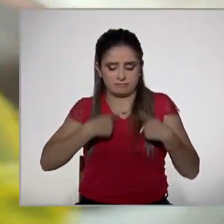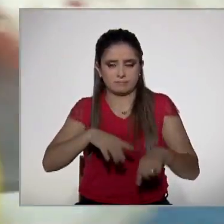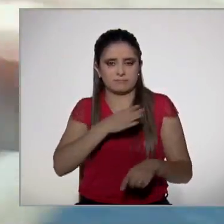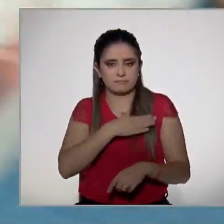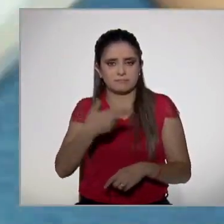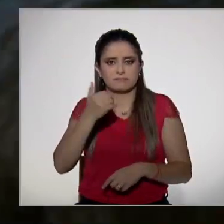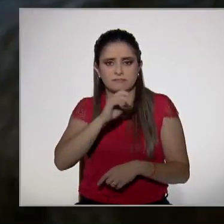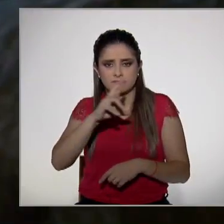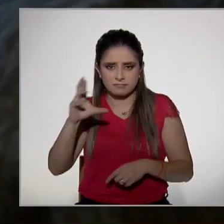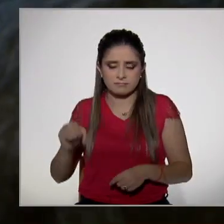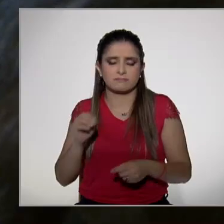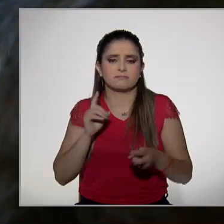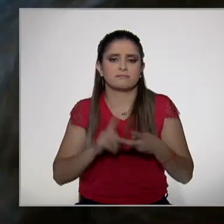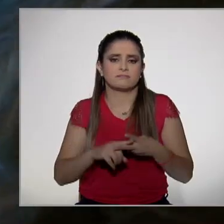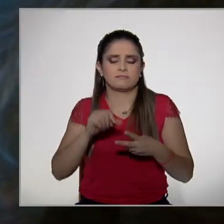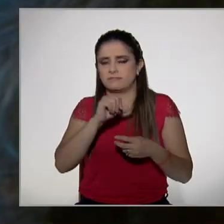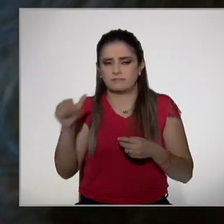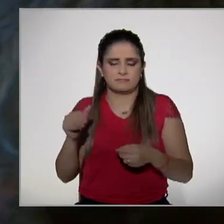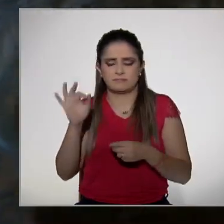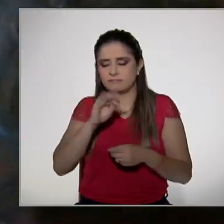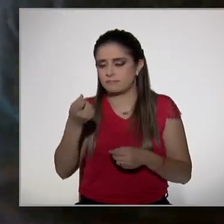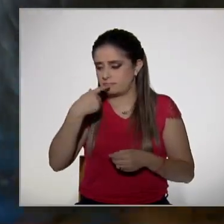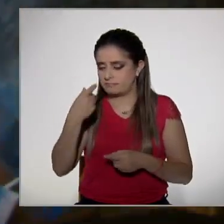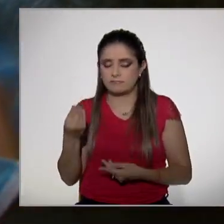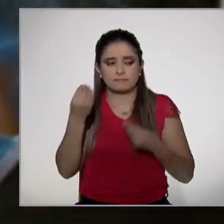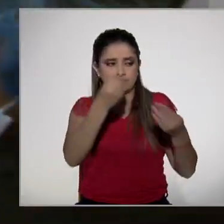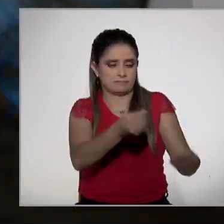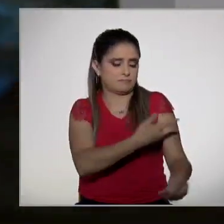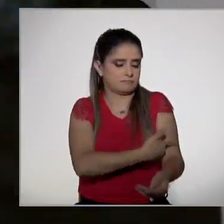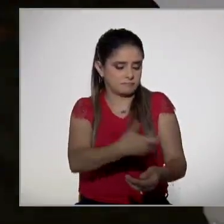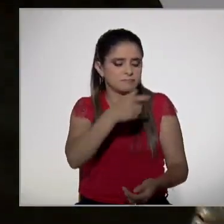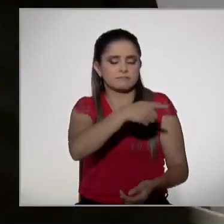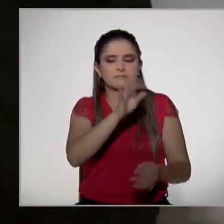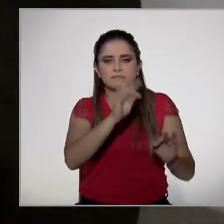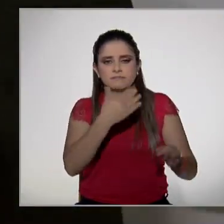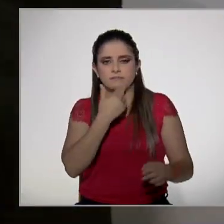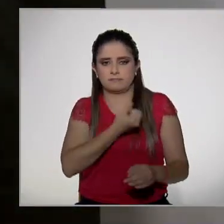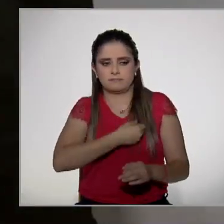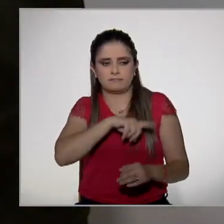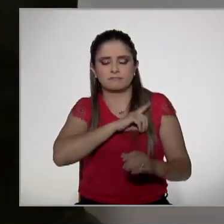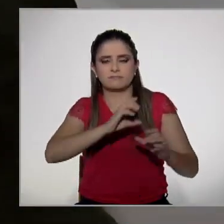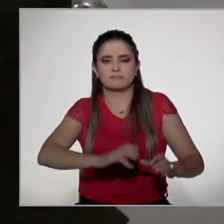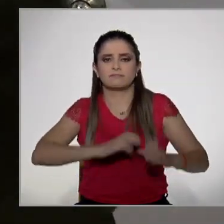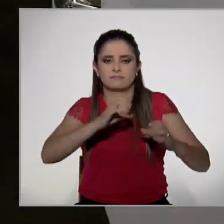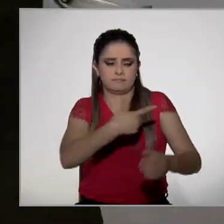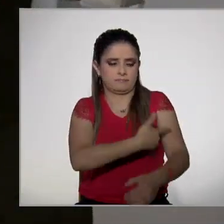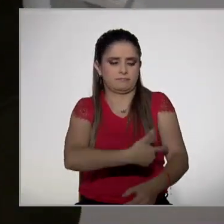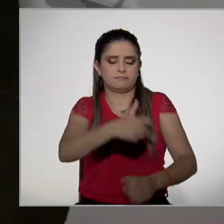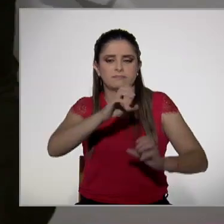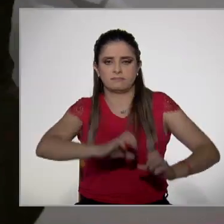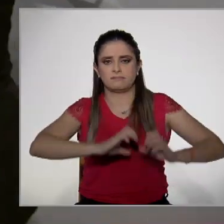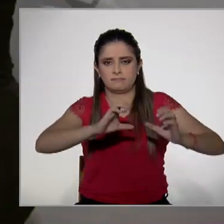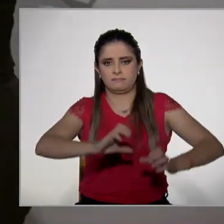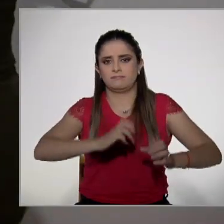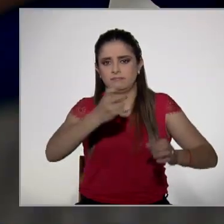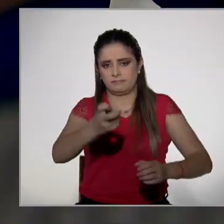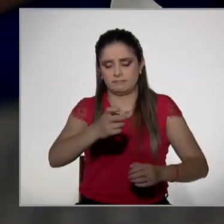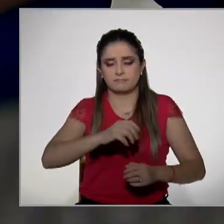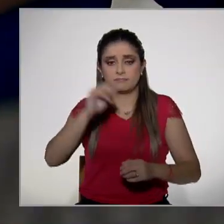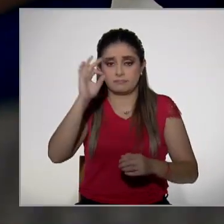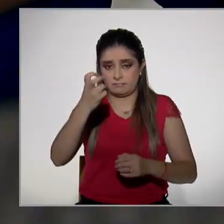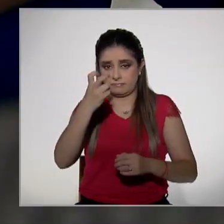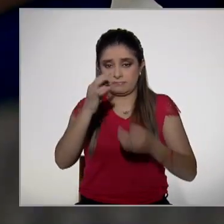hierro con alguna sustancia que estemos dando y para eso que nos sirve la biometría hemática entonces es importante que cuando tu